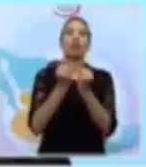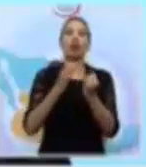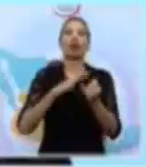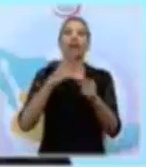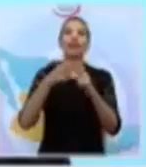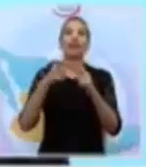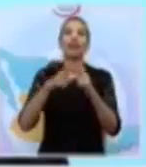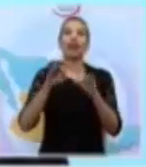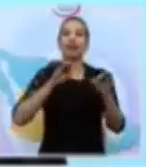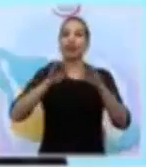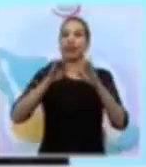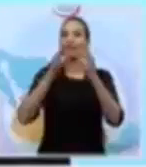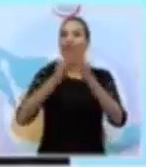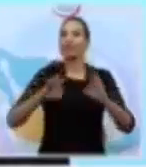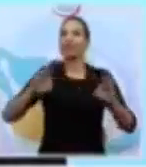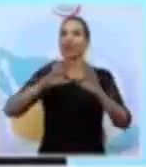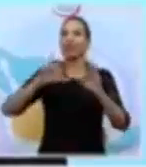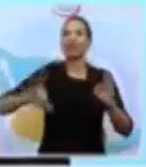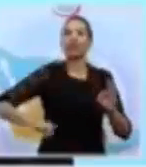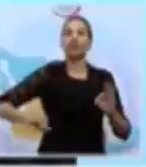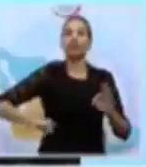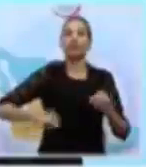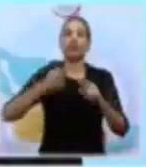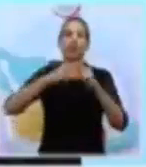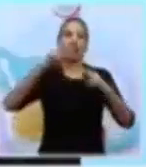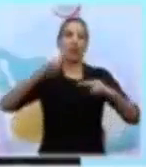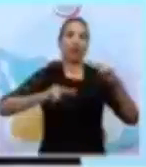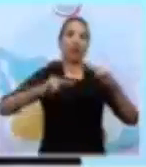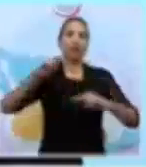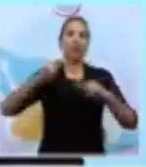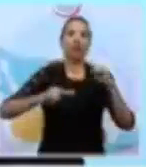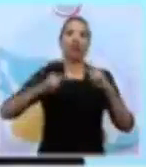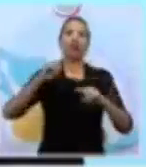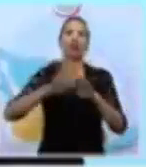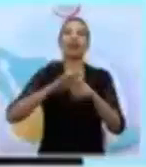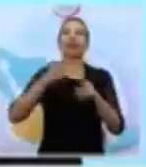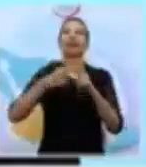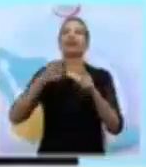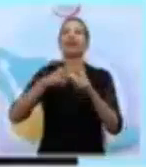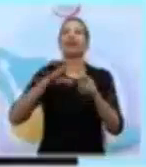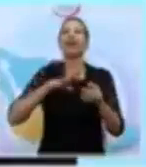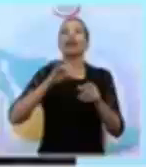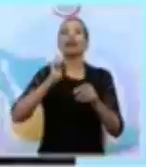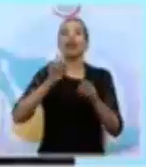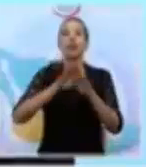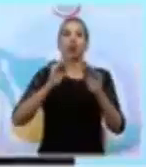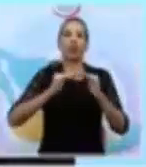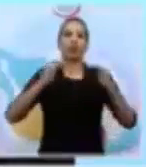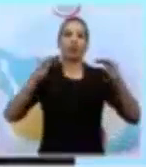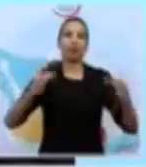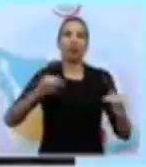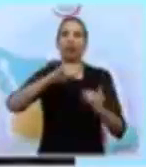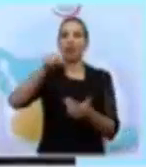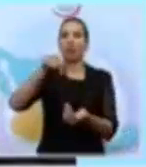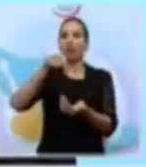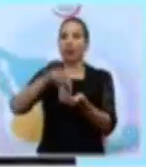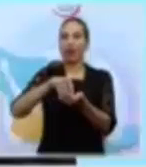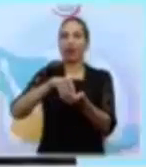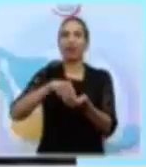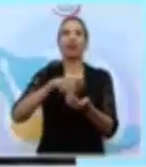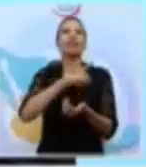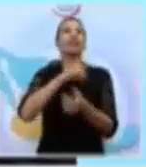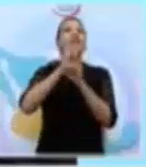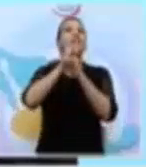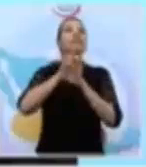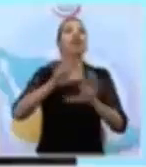hace un trabajo muy interesante midiendo niveles de equidad o falta de equidad en nuestra región,